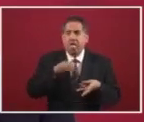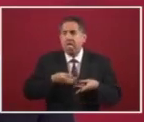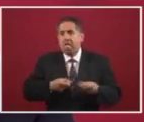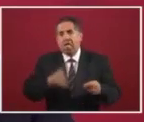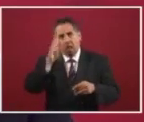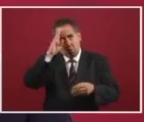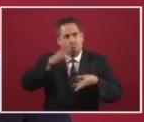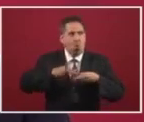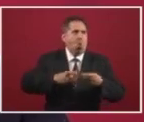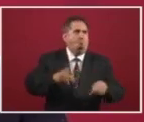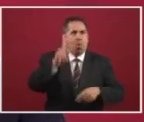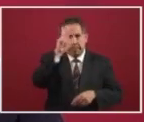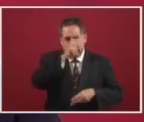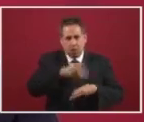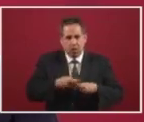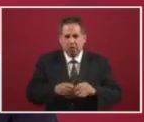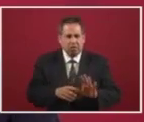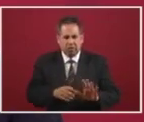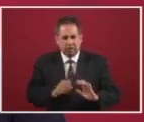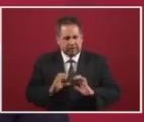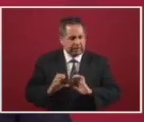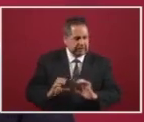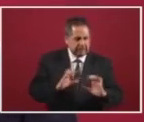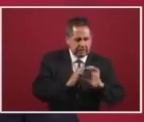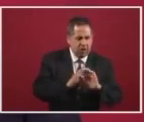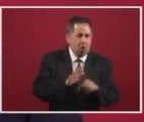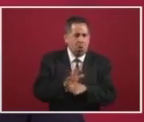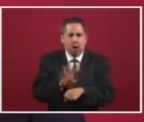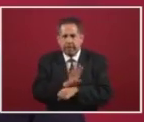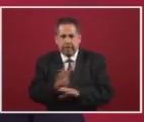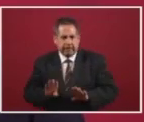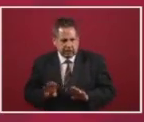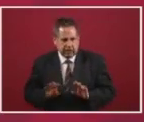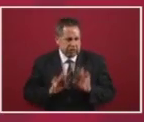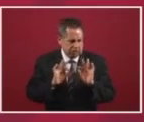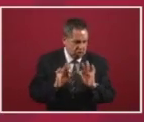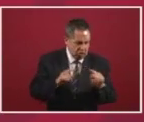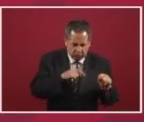superfluos, que se tengan beneficios,